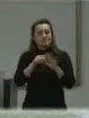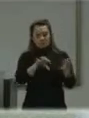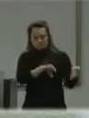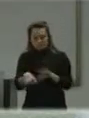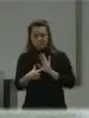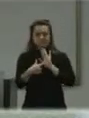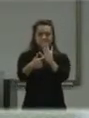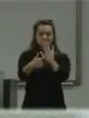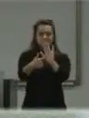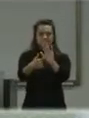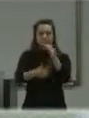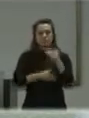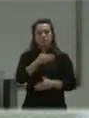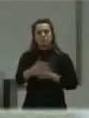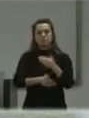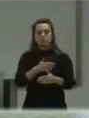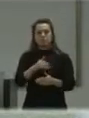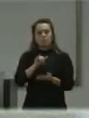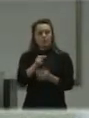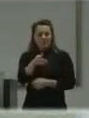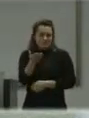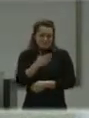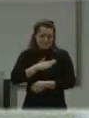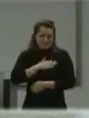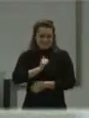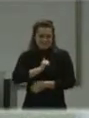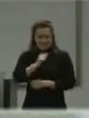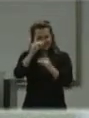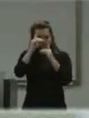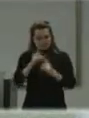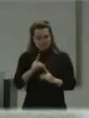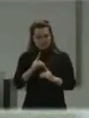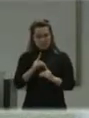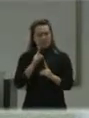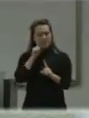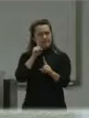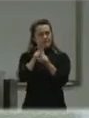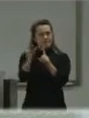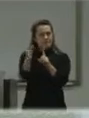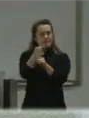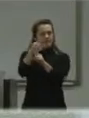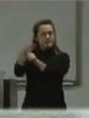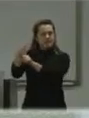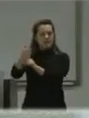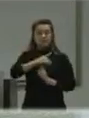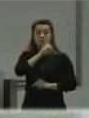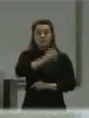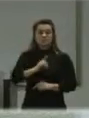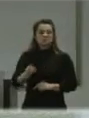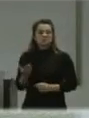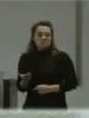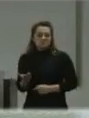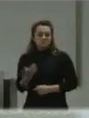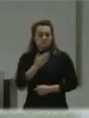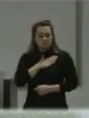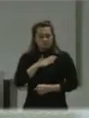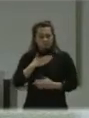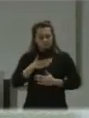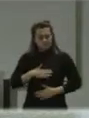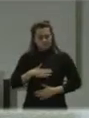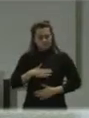y así podremos tomar decisiones asertivas frente a lo que frente a nuestro